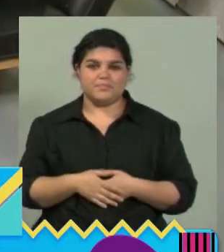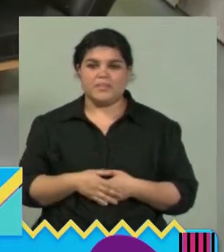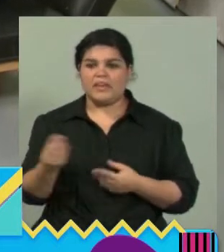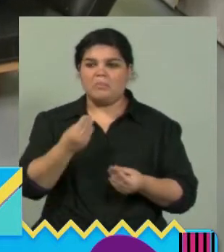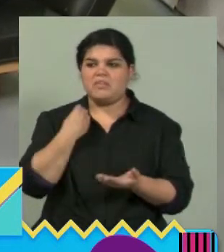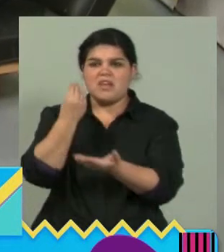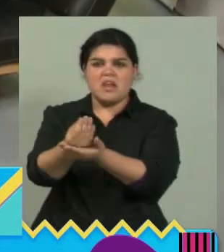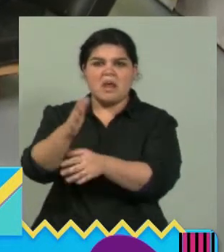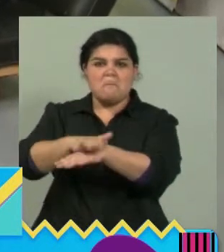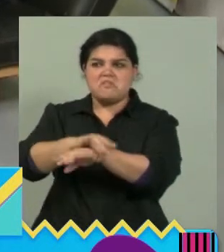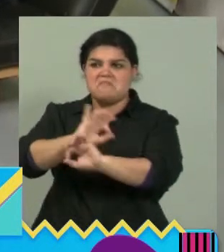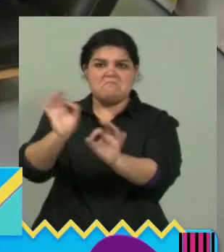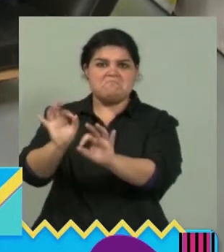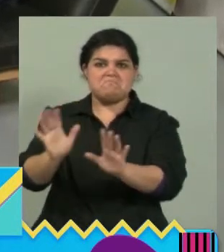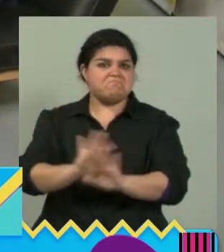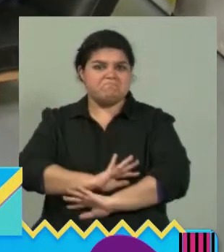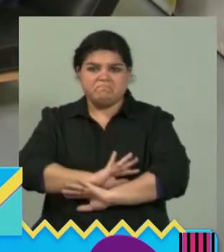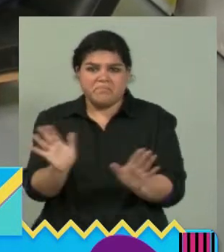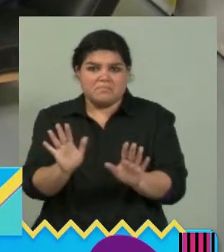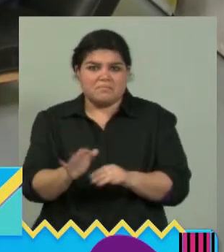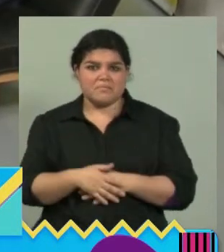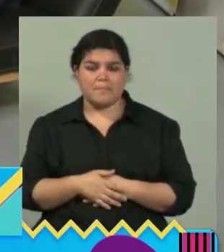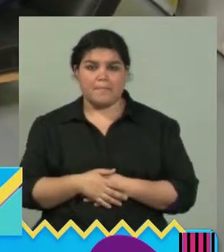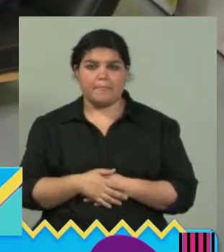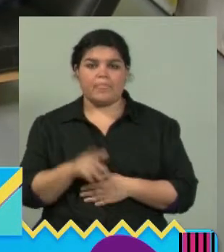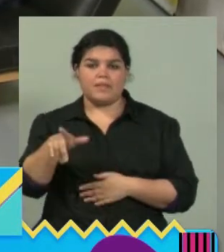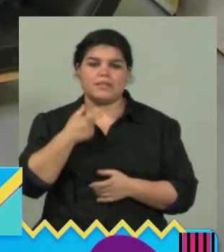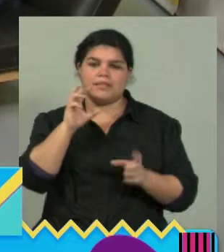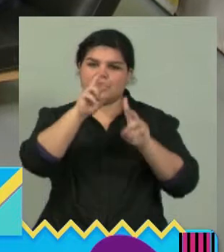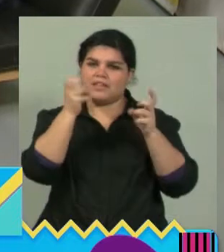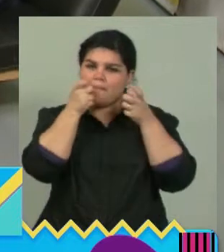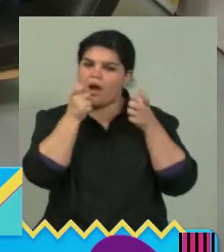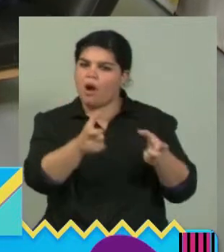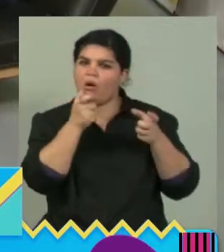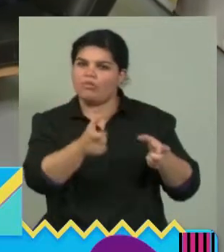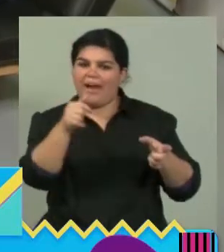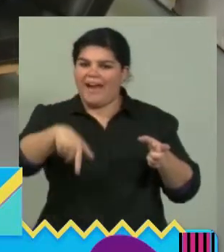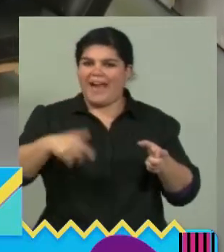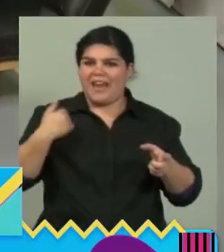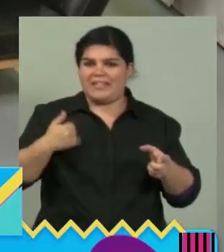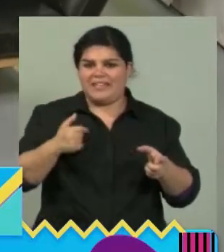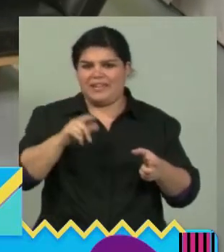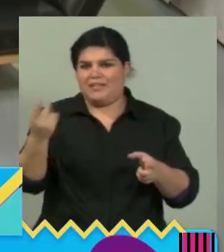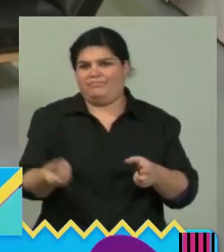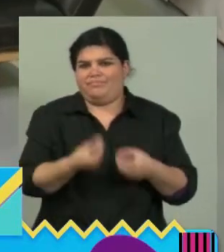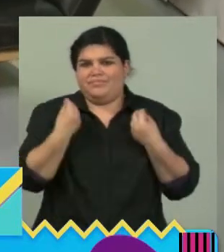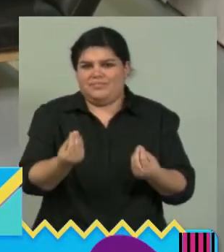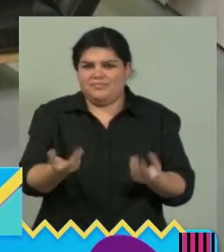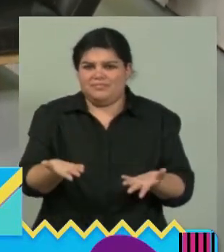autoridades nada. O sea, el tema de los controles es totalmente inviable acá en la Argentina.